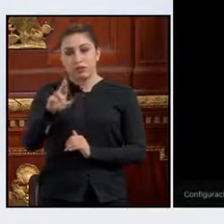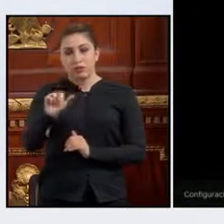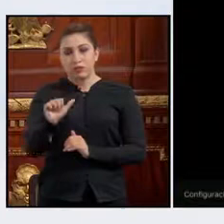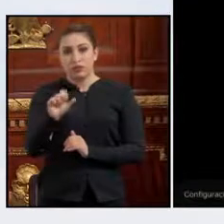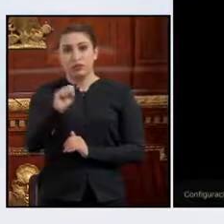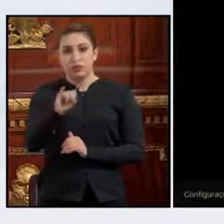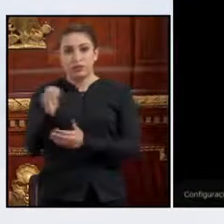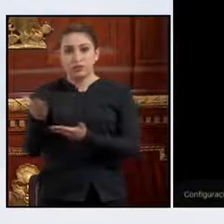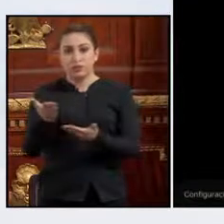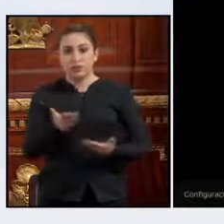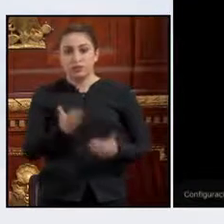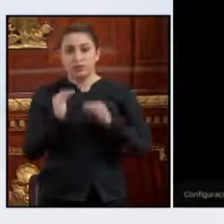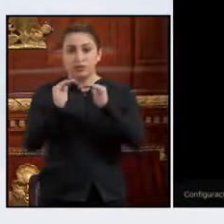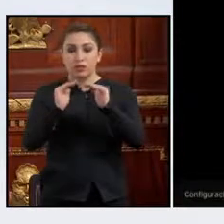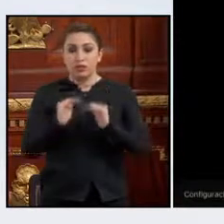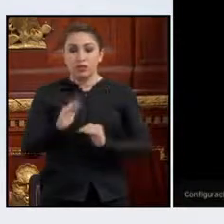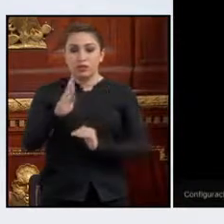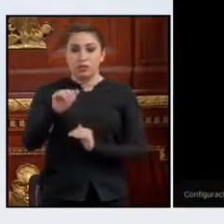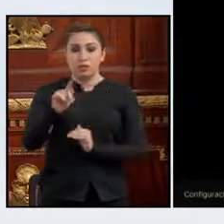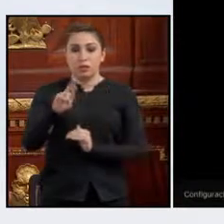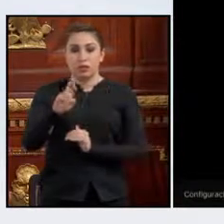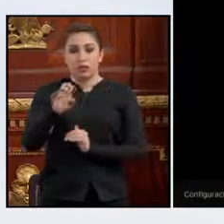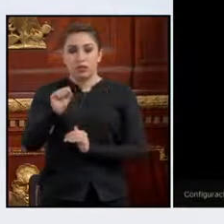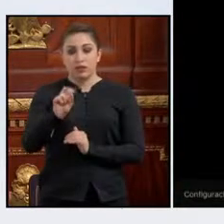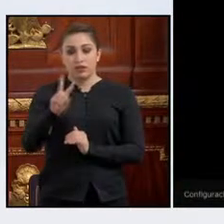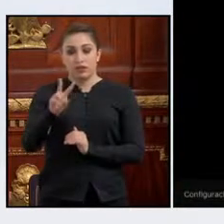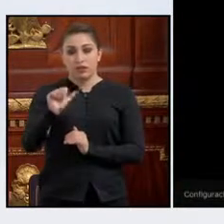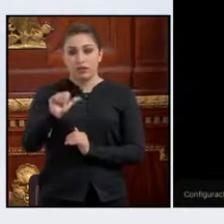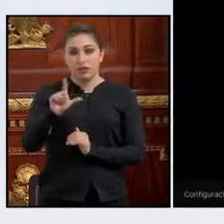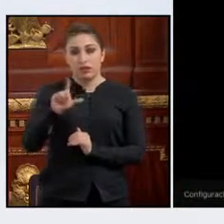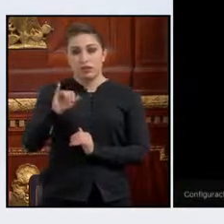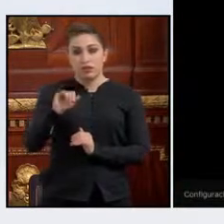presente. Batres Guadarrama Valentina Valia.